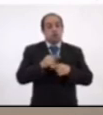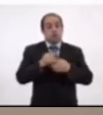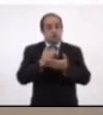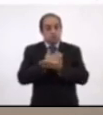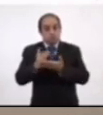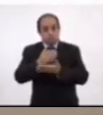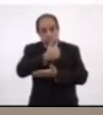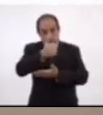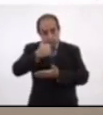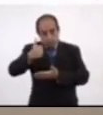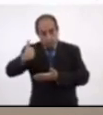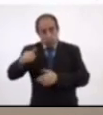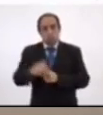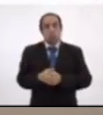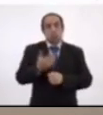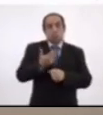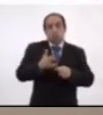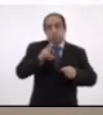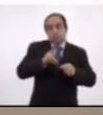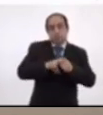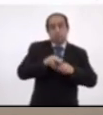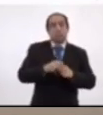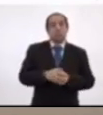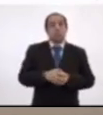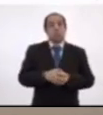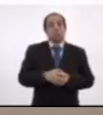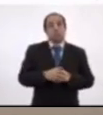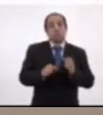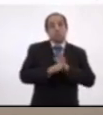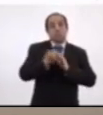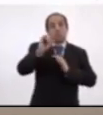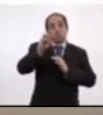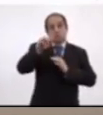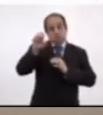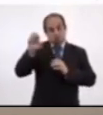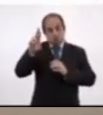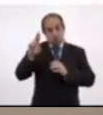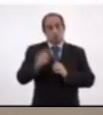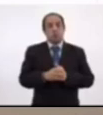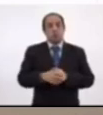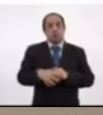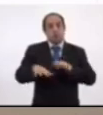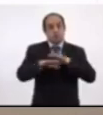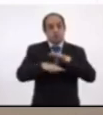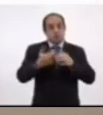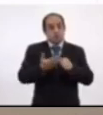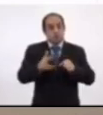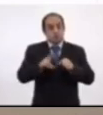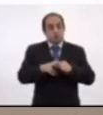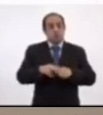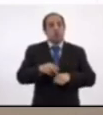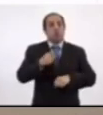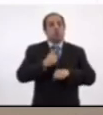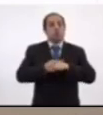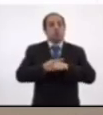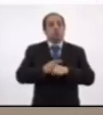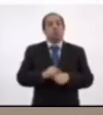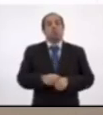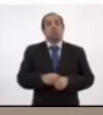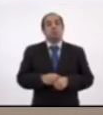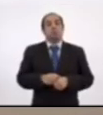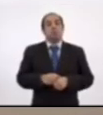instituciones, de cada uno de los hospitales. En el caso del INER, es básicamente un hospital de enfermedad respiratoria grave.